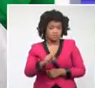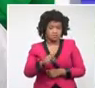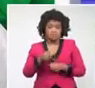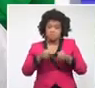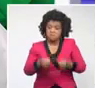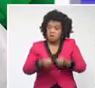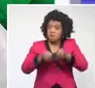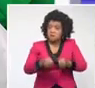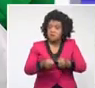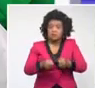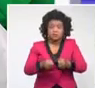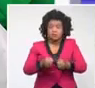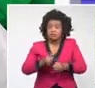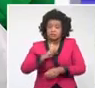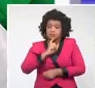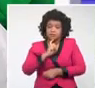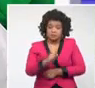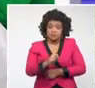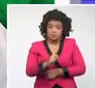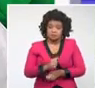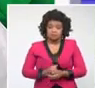no obstante las maniobras aplicadas.